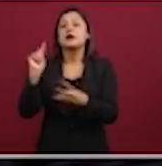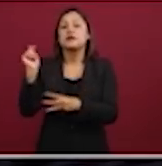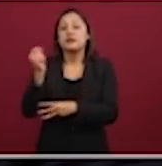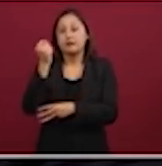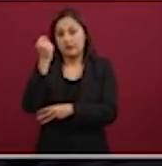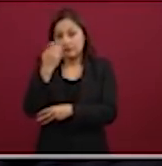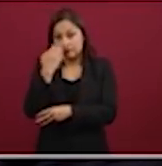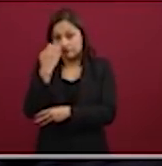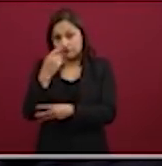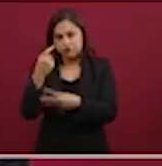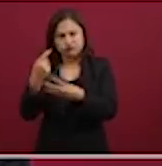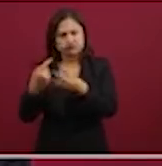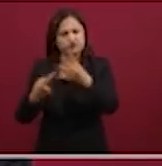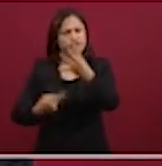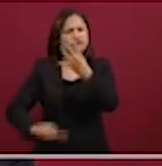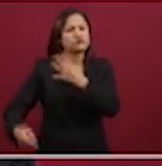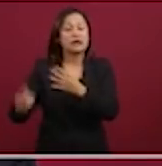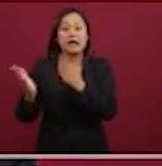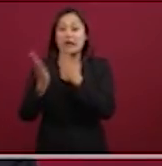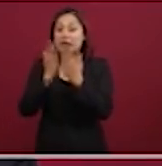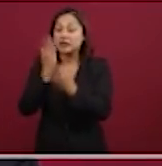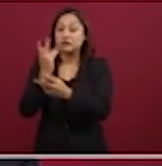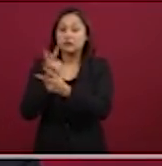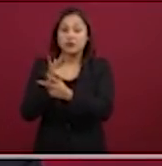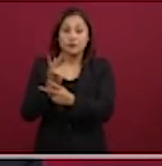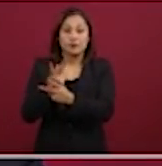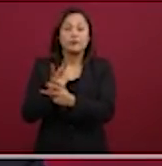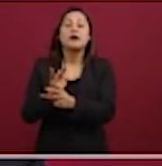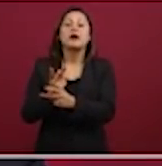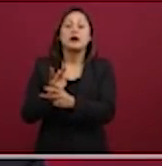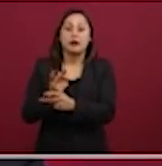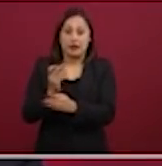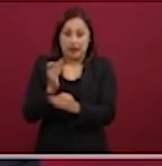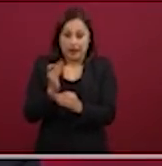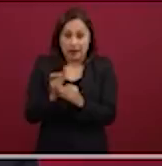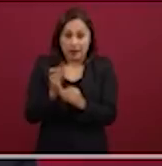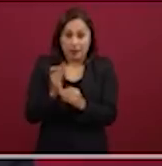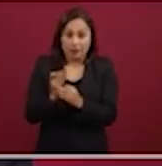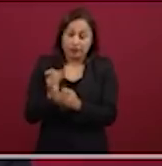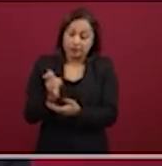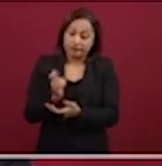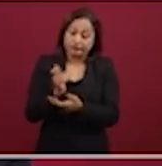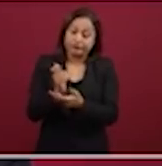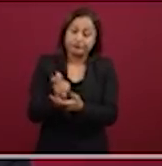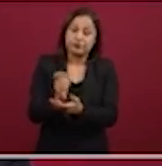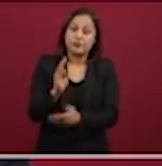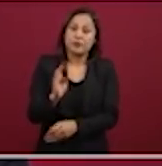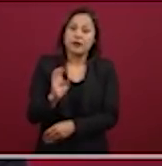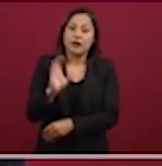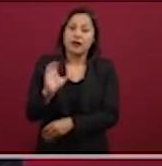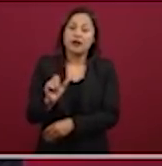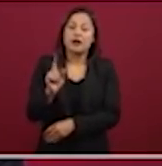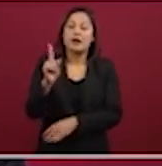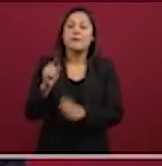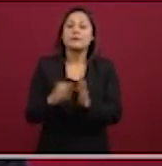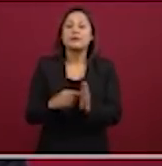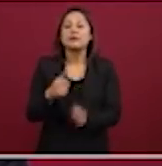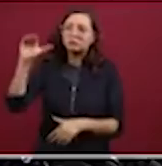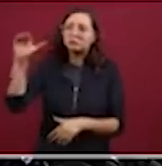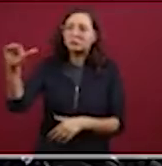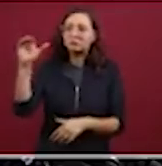tiene por primera vez una beca de 1600 pesos bimestrales